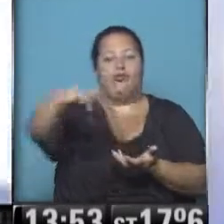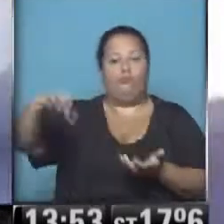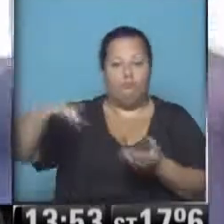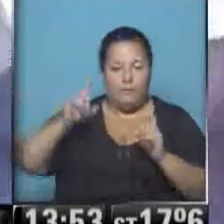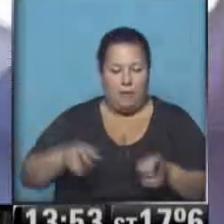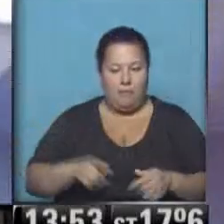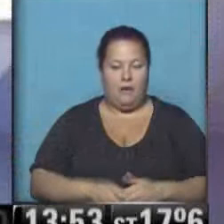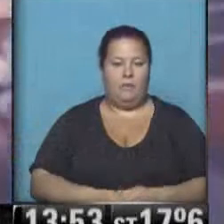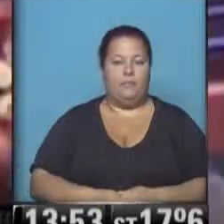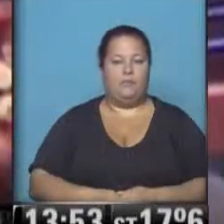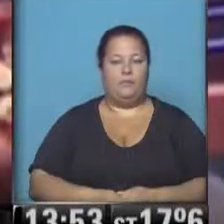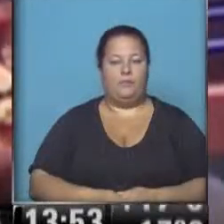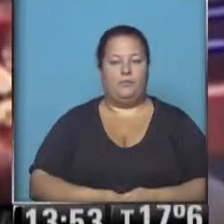establecimientos.